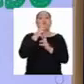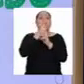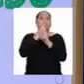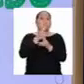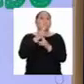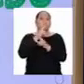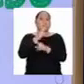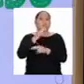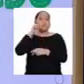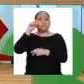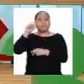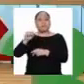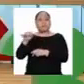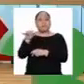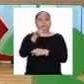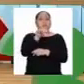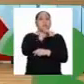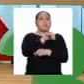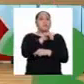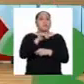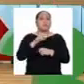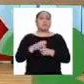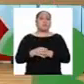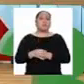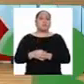se repiten.